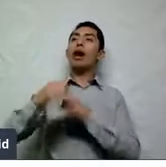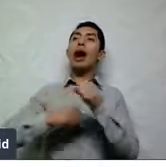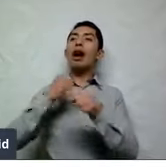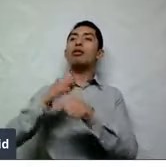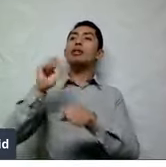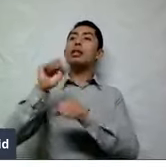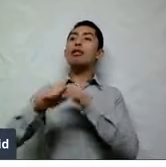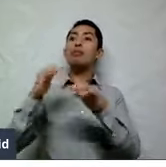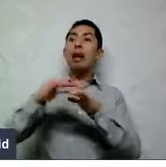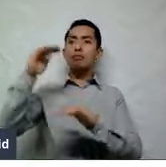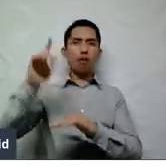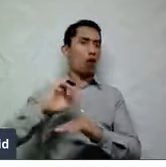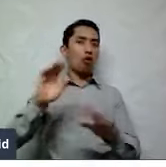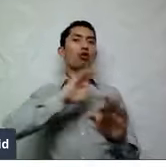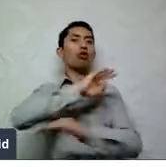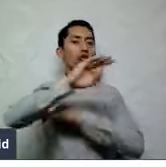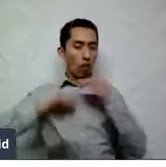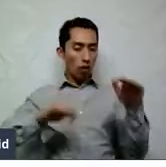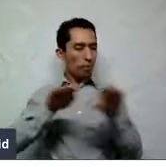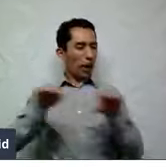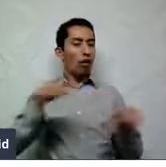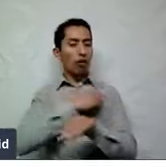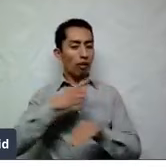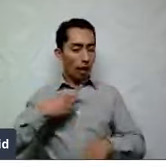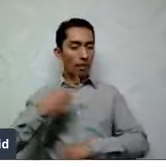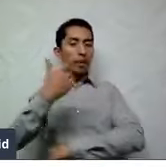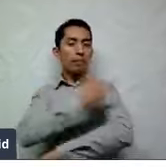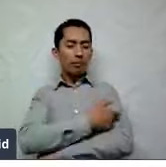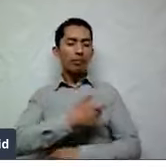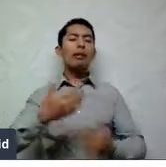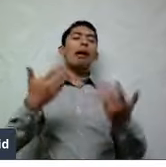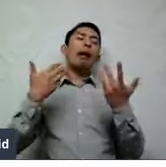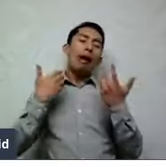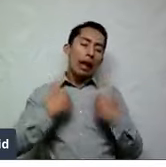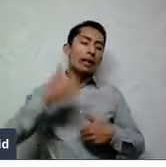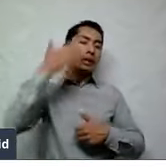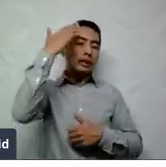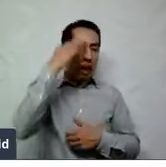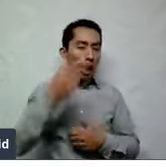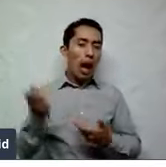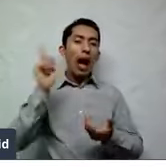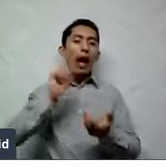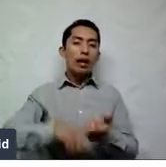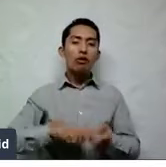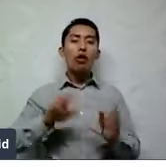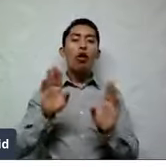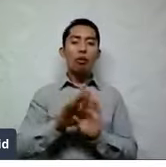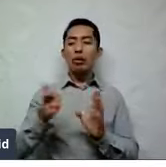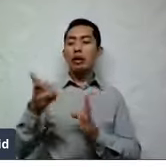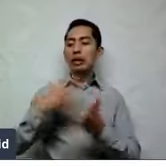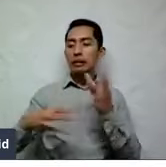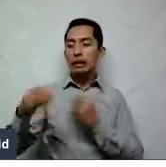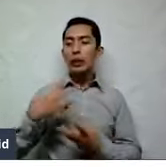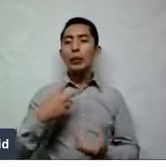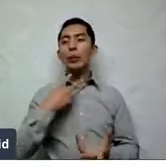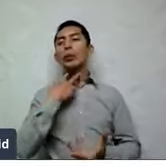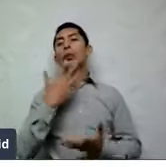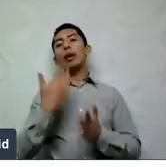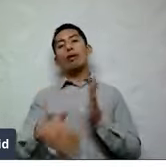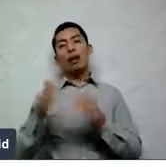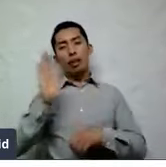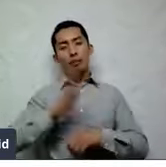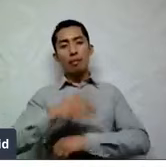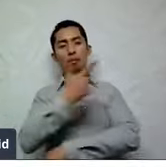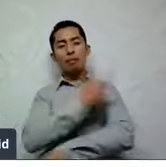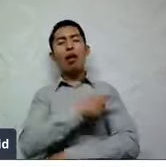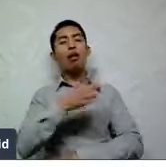en todos. Entendemos bien que los recursos del país no dan para más, pero tenemos que intentar hacer lo